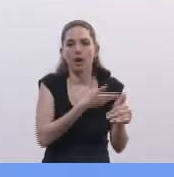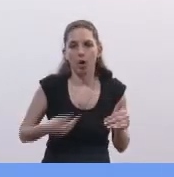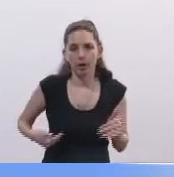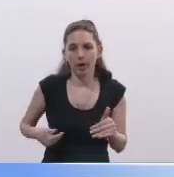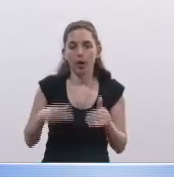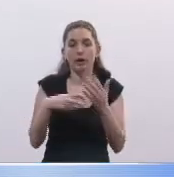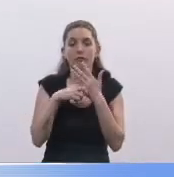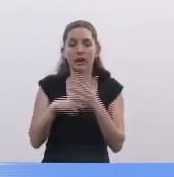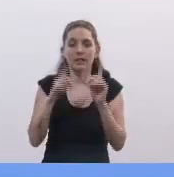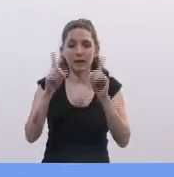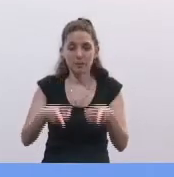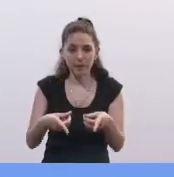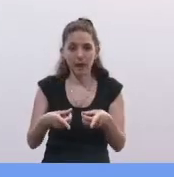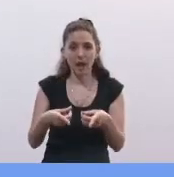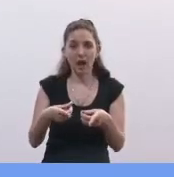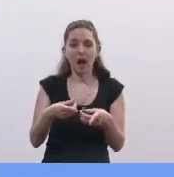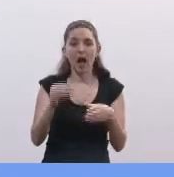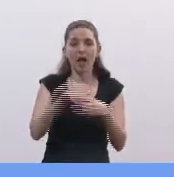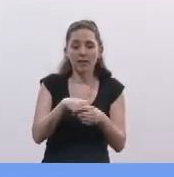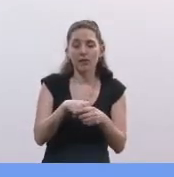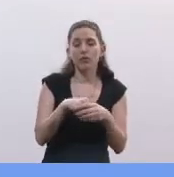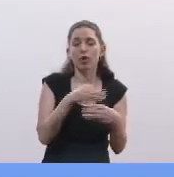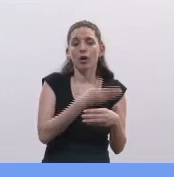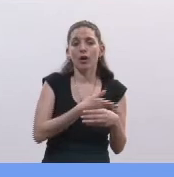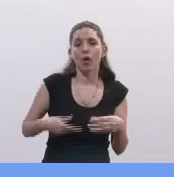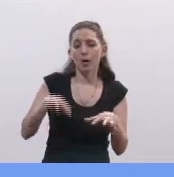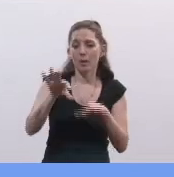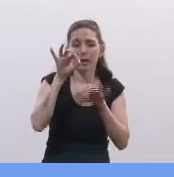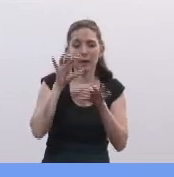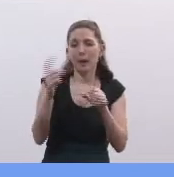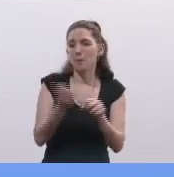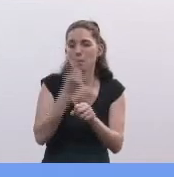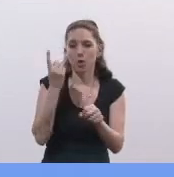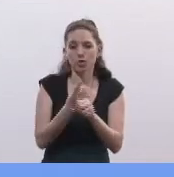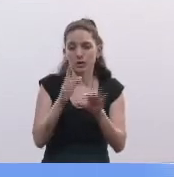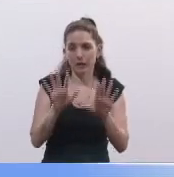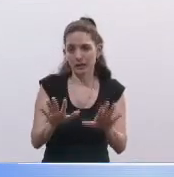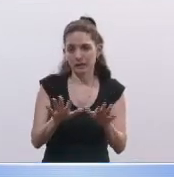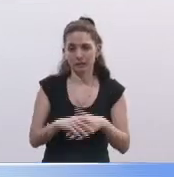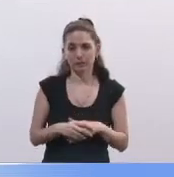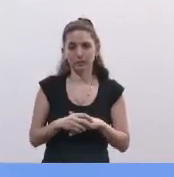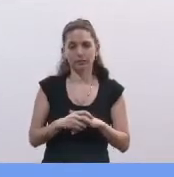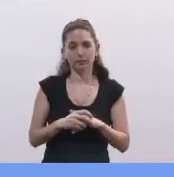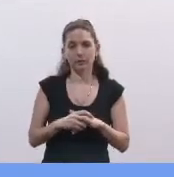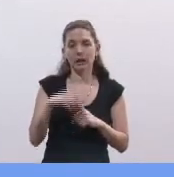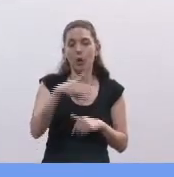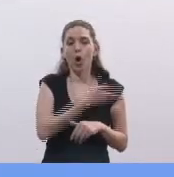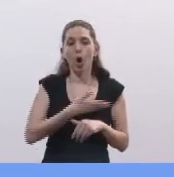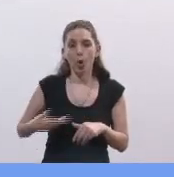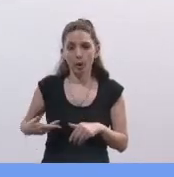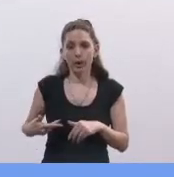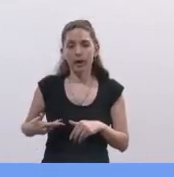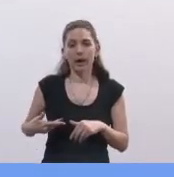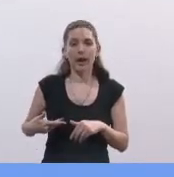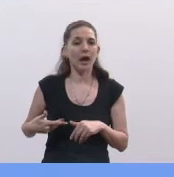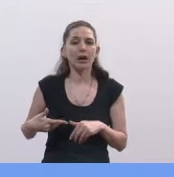el fiscal sea afín al gobierno por sorteo también. O sea, es absolutamente imposible e impracticable que un gobierno, sea